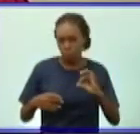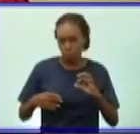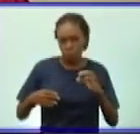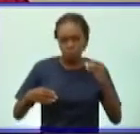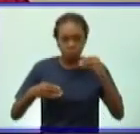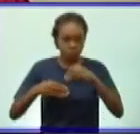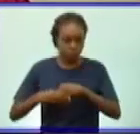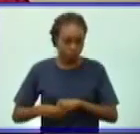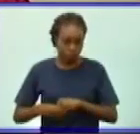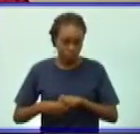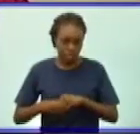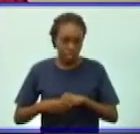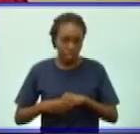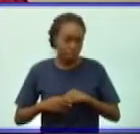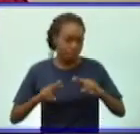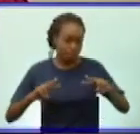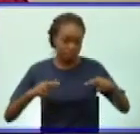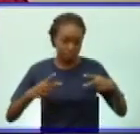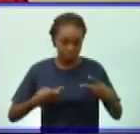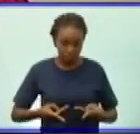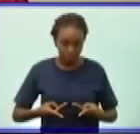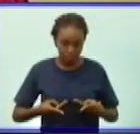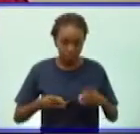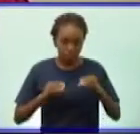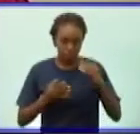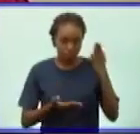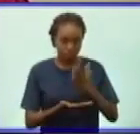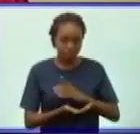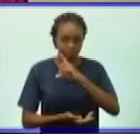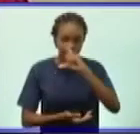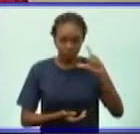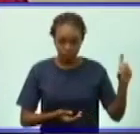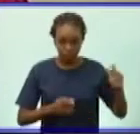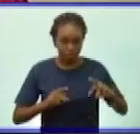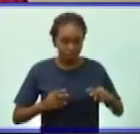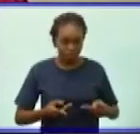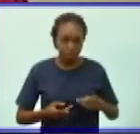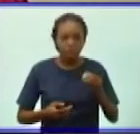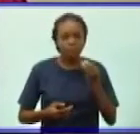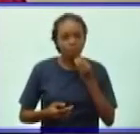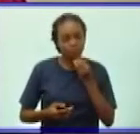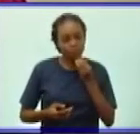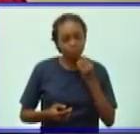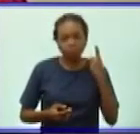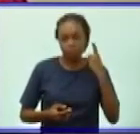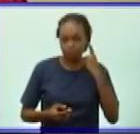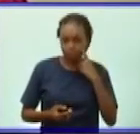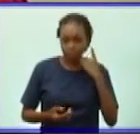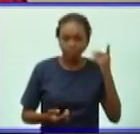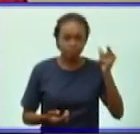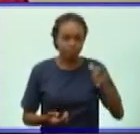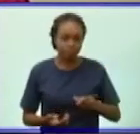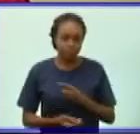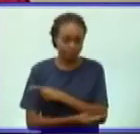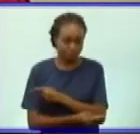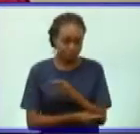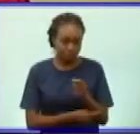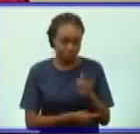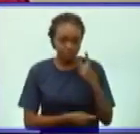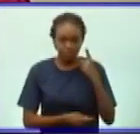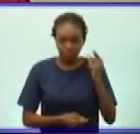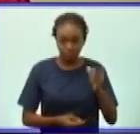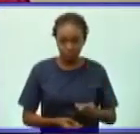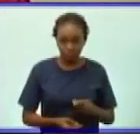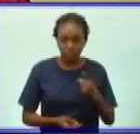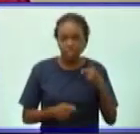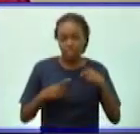incorporemos al centro escolar puedan socializarlo con sus profesores y con sus compañeros de